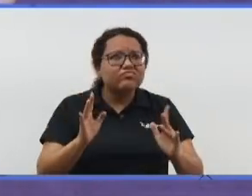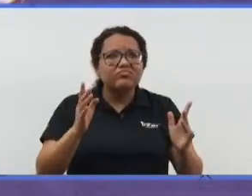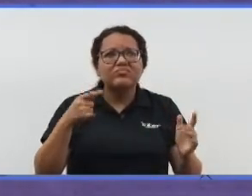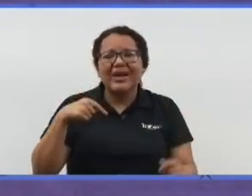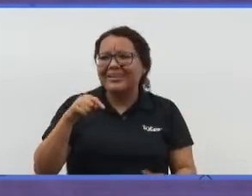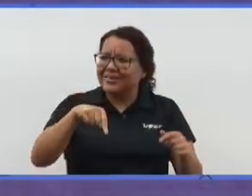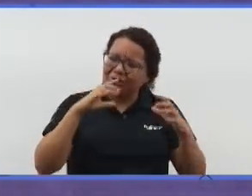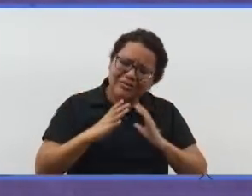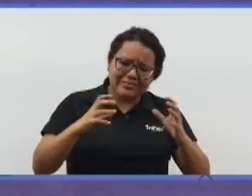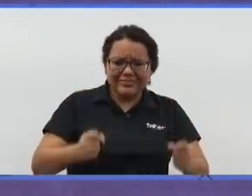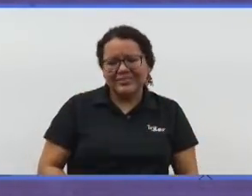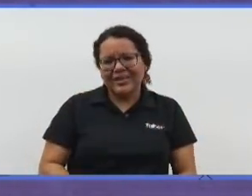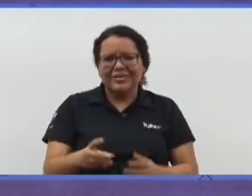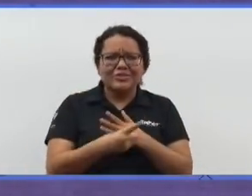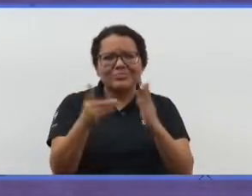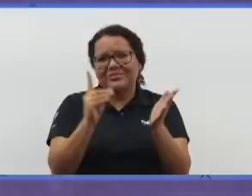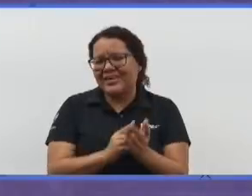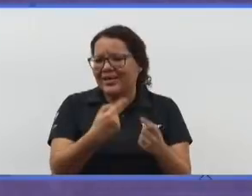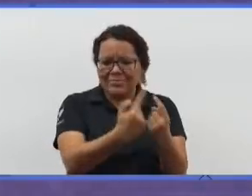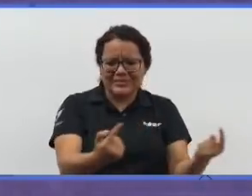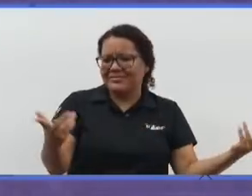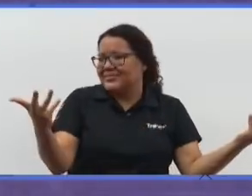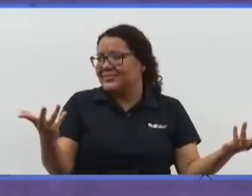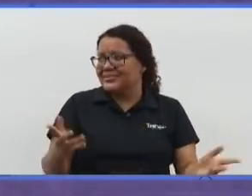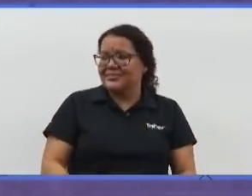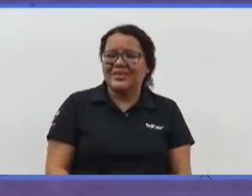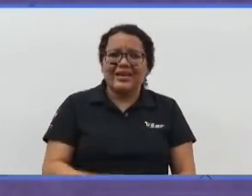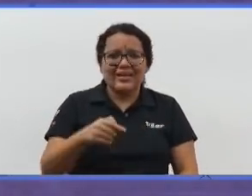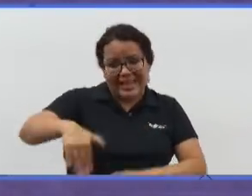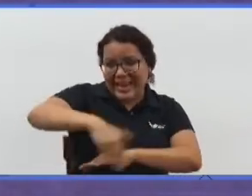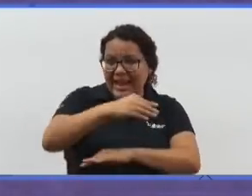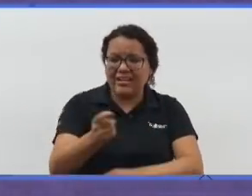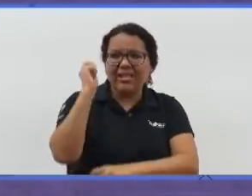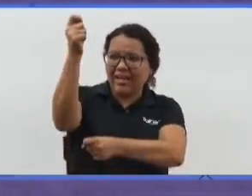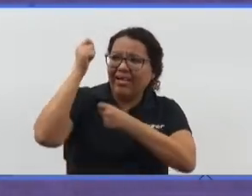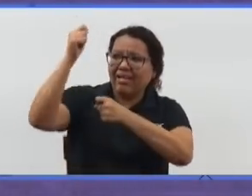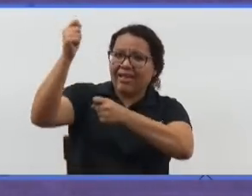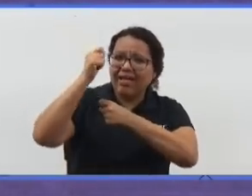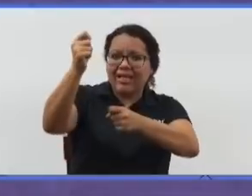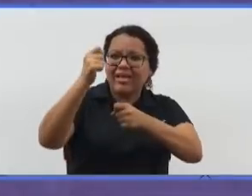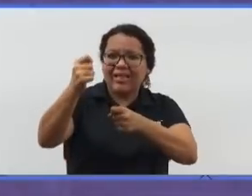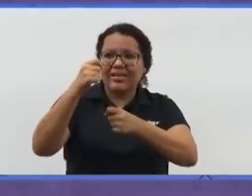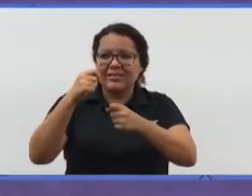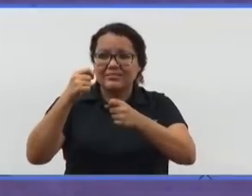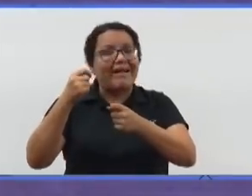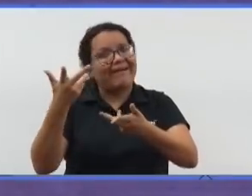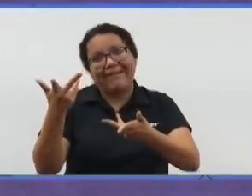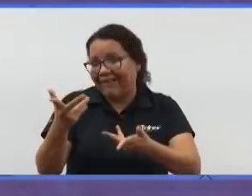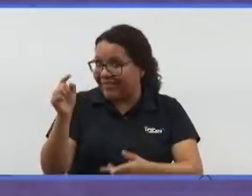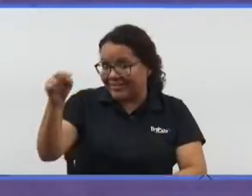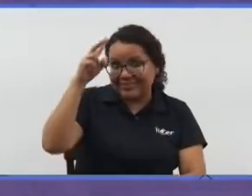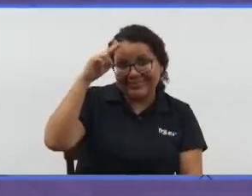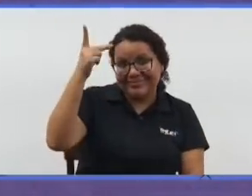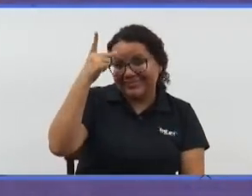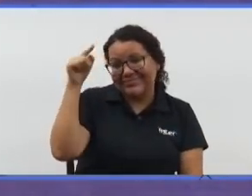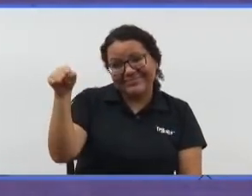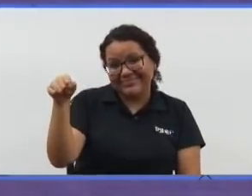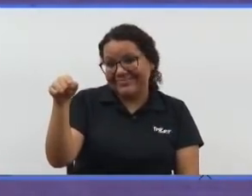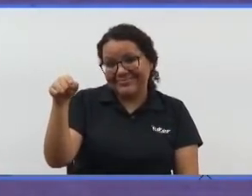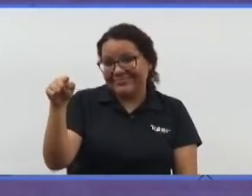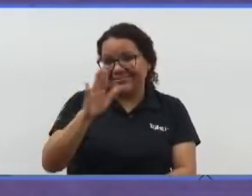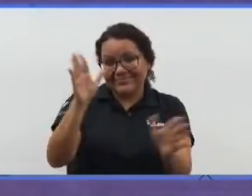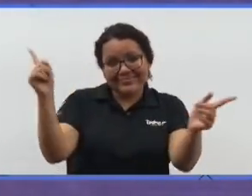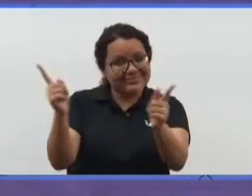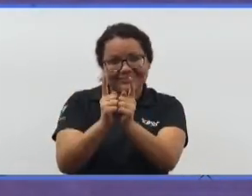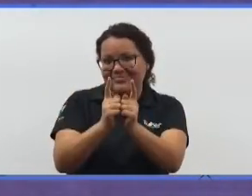el gobierno protestó por los diputados protesto por las calles protesto por todo lo que se le ocurre es una evidencia clara que usted no conoce la luz de